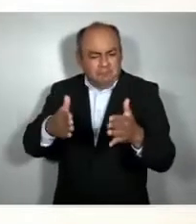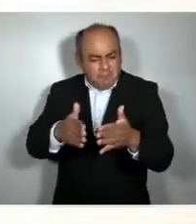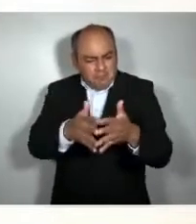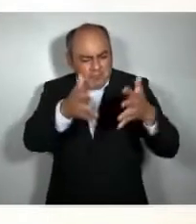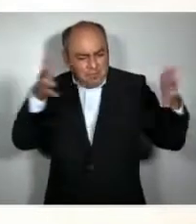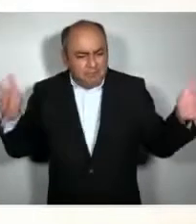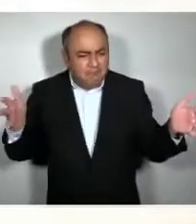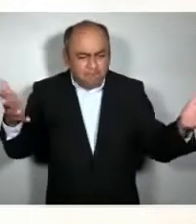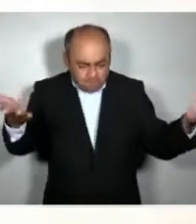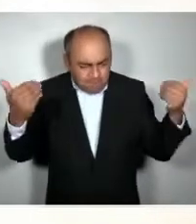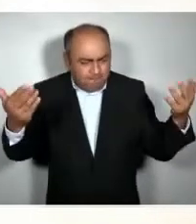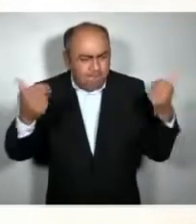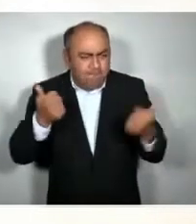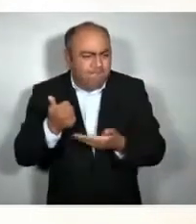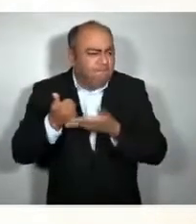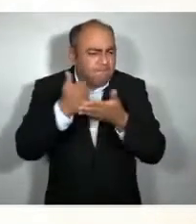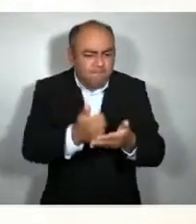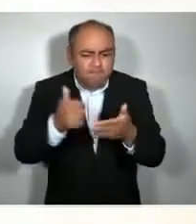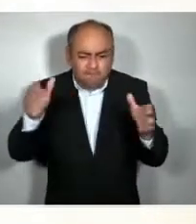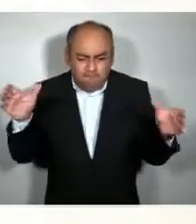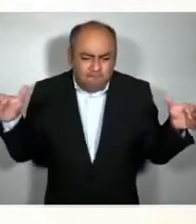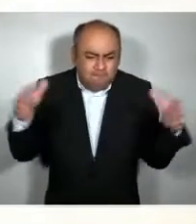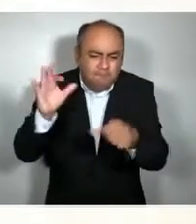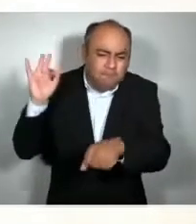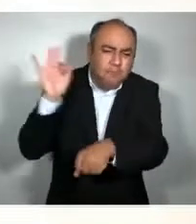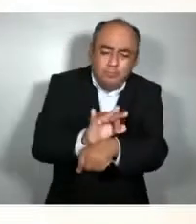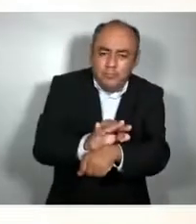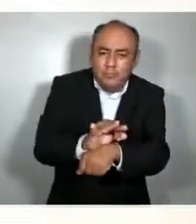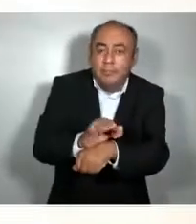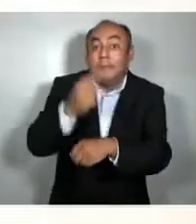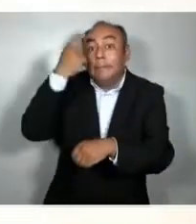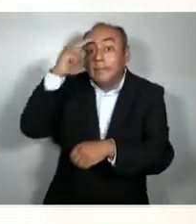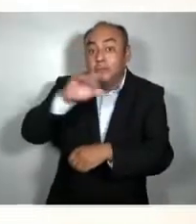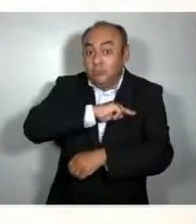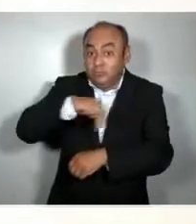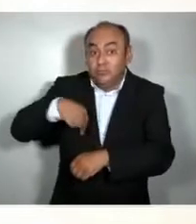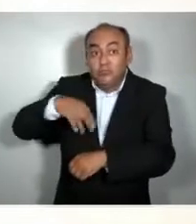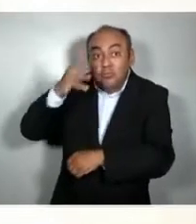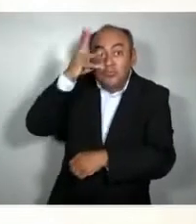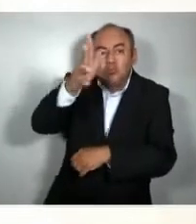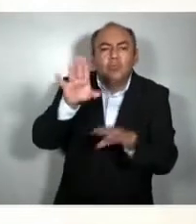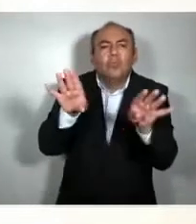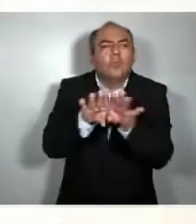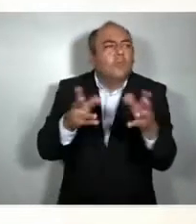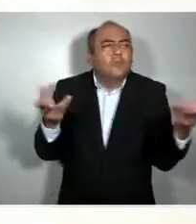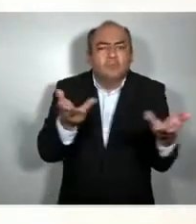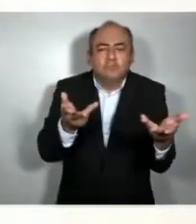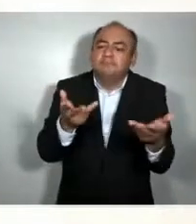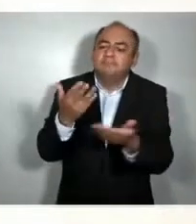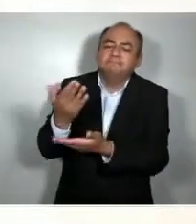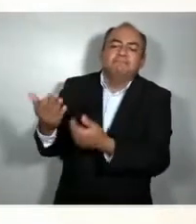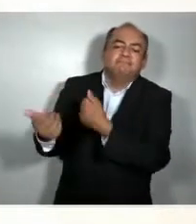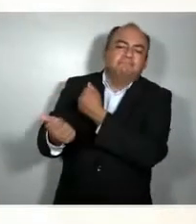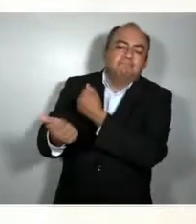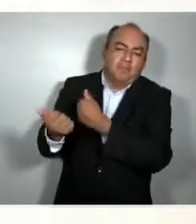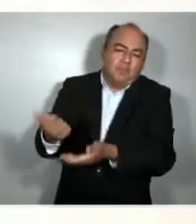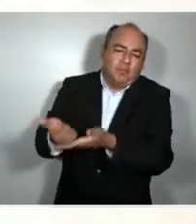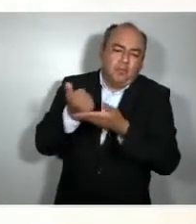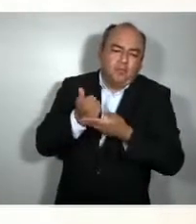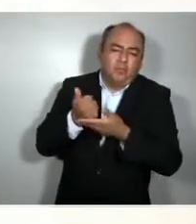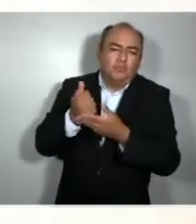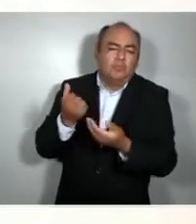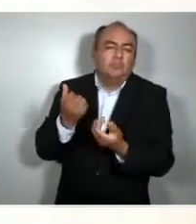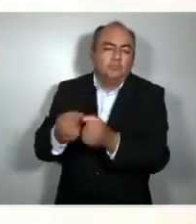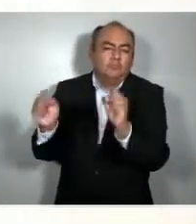para cubrirnos y mostrarnos el mejor camino para enfrentar estos retos. Por esto, el sector obrero